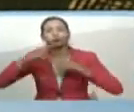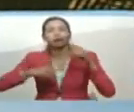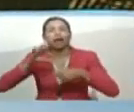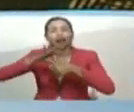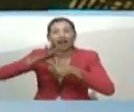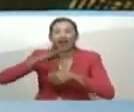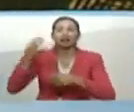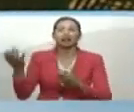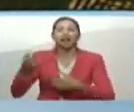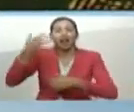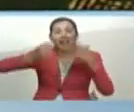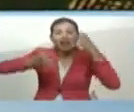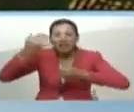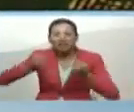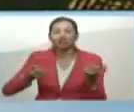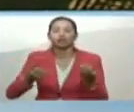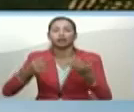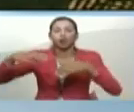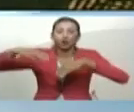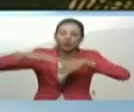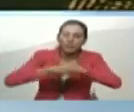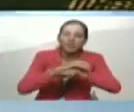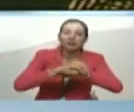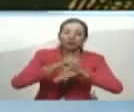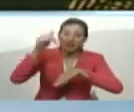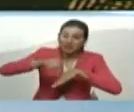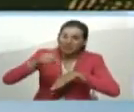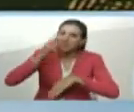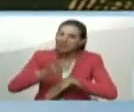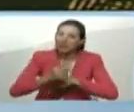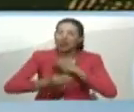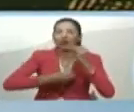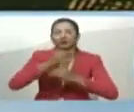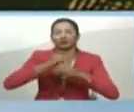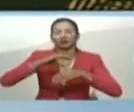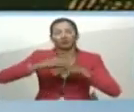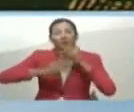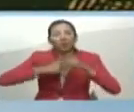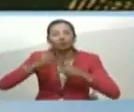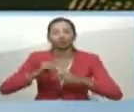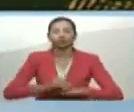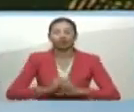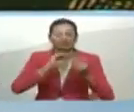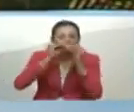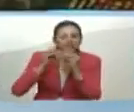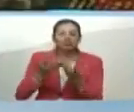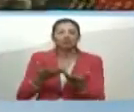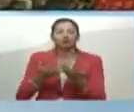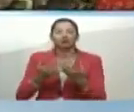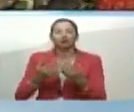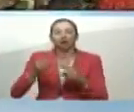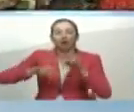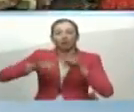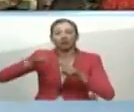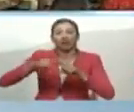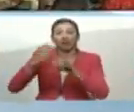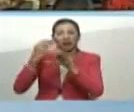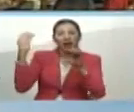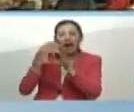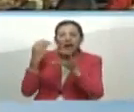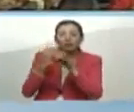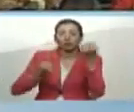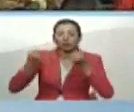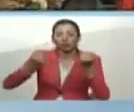la leche que nos comemos, los zapatos que nos ponemos, los repuestos de los carros, los cauchos, tenemos que producirlo